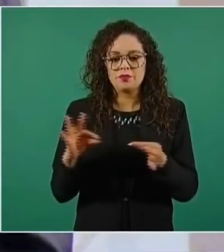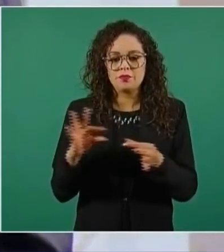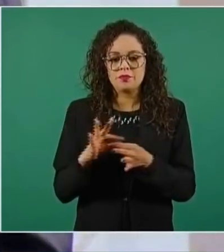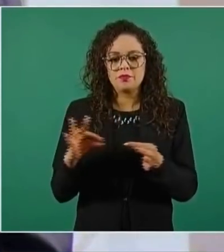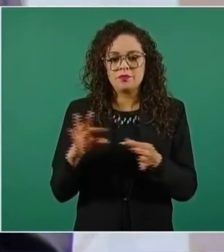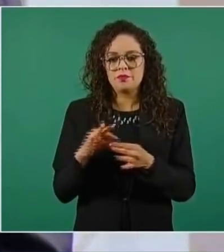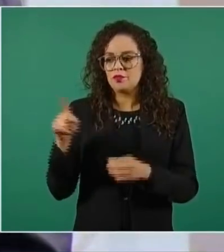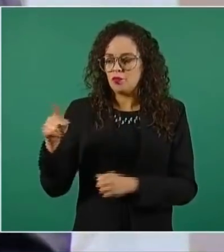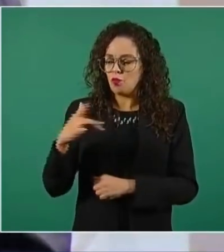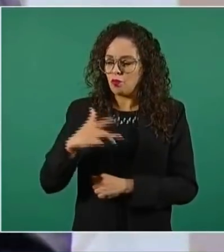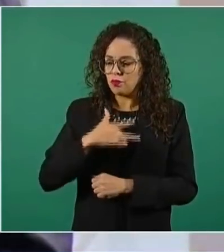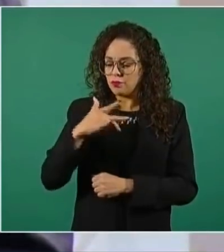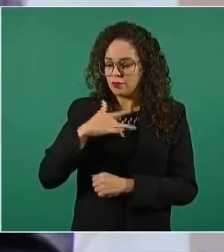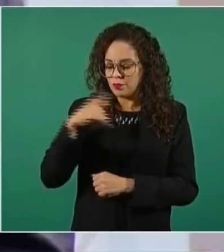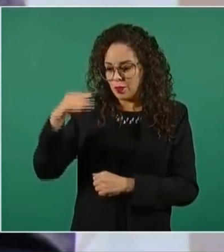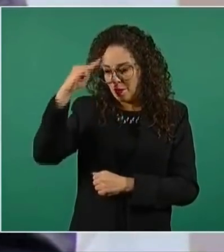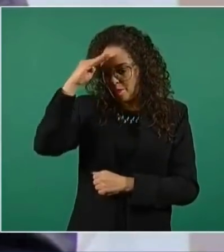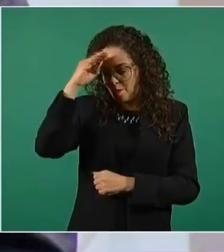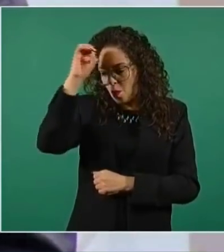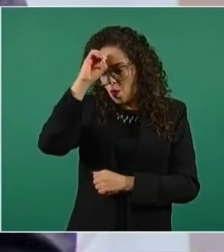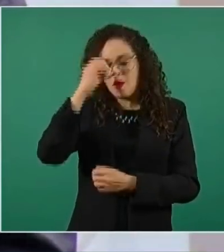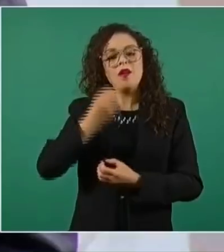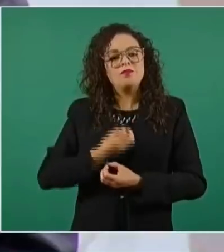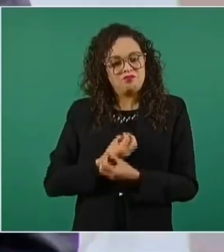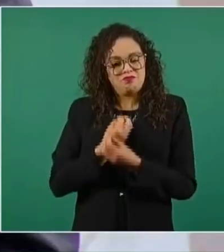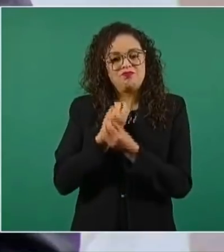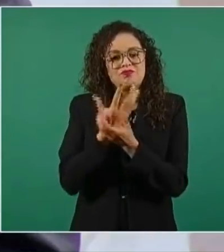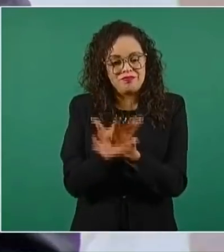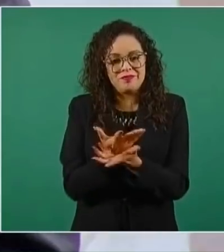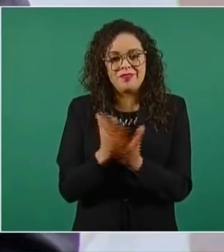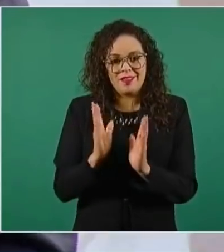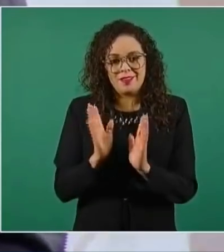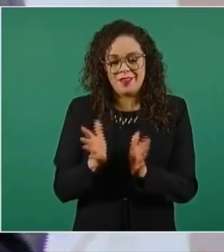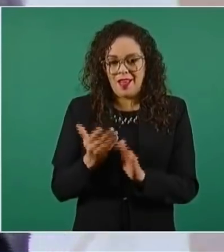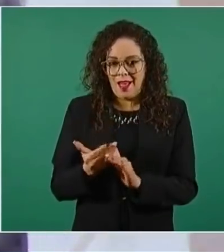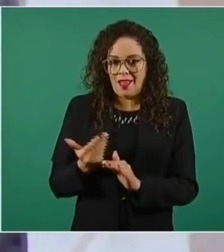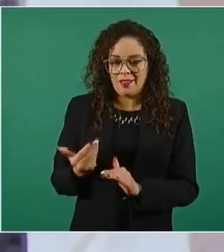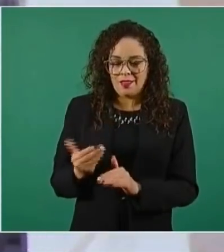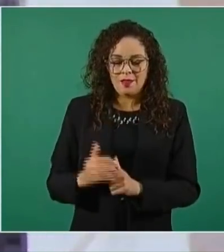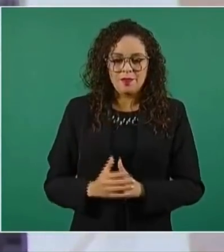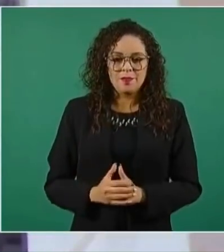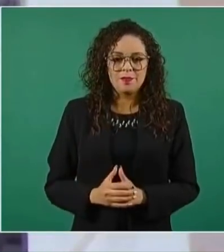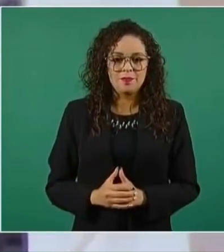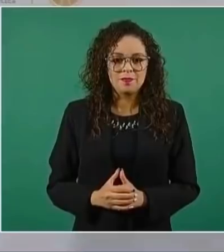su sentimiento y lo que